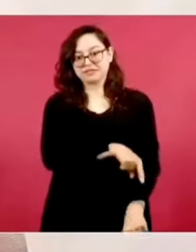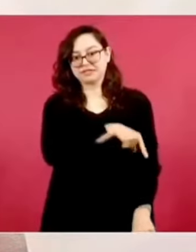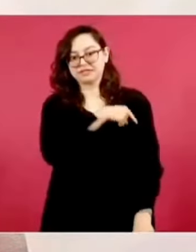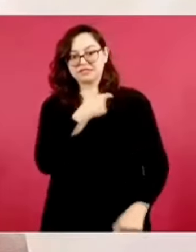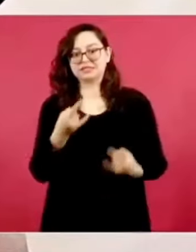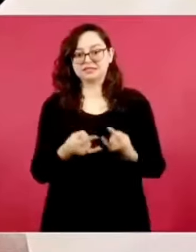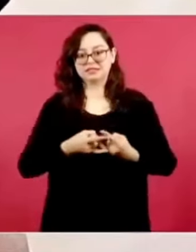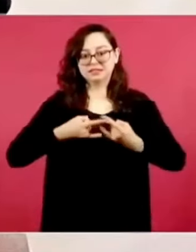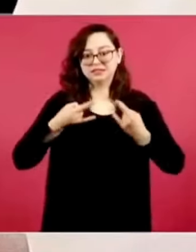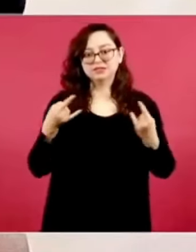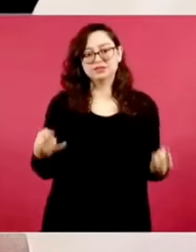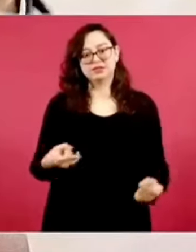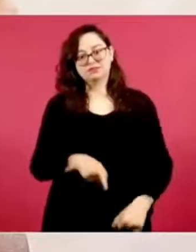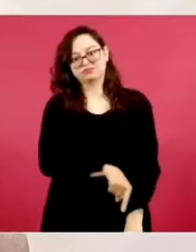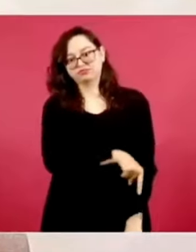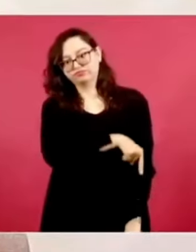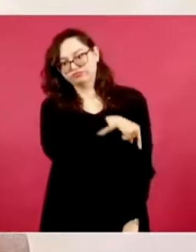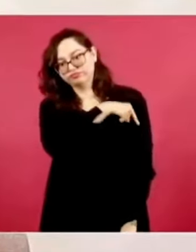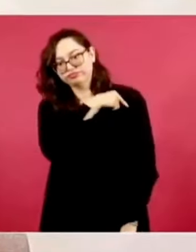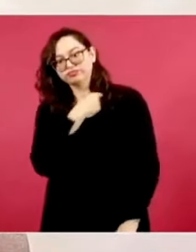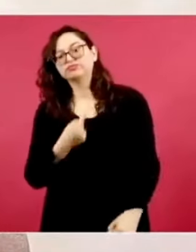Guerrero,